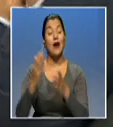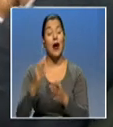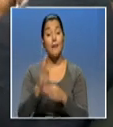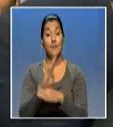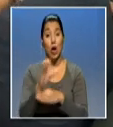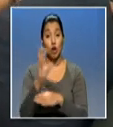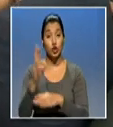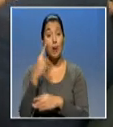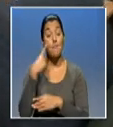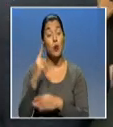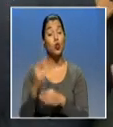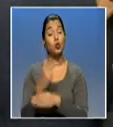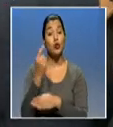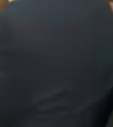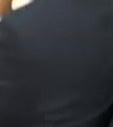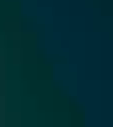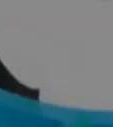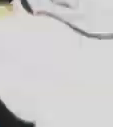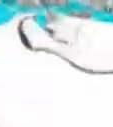delito de peculado.